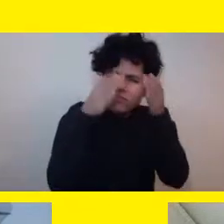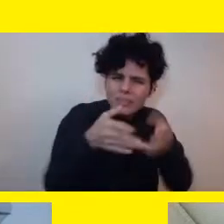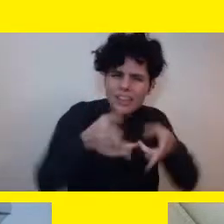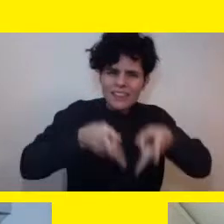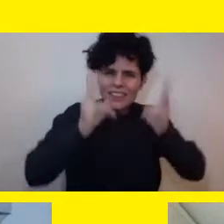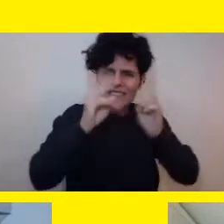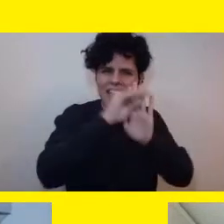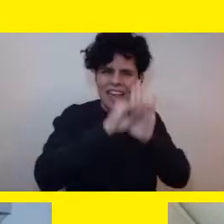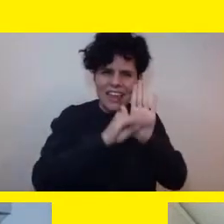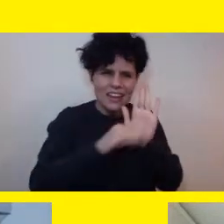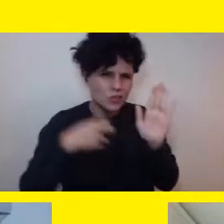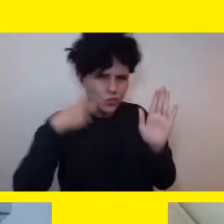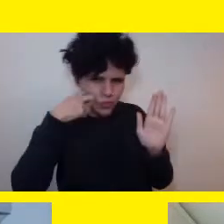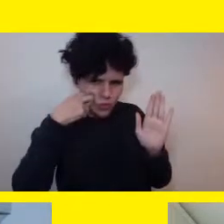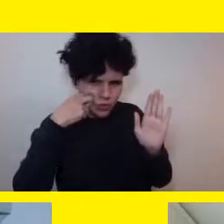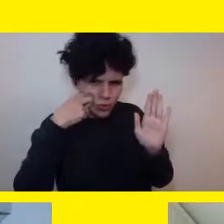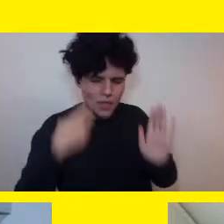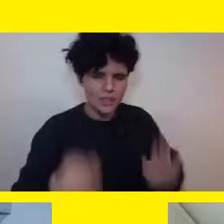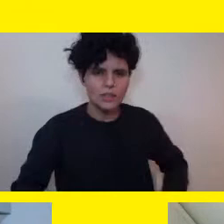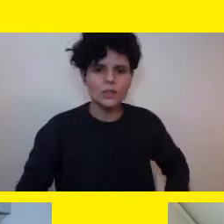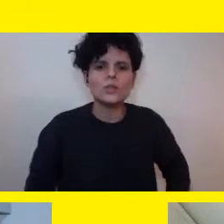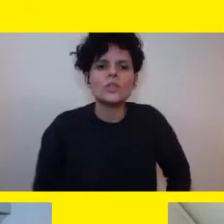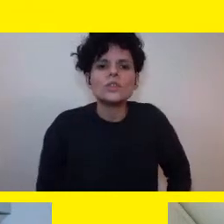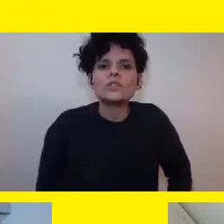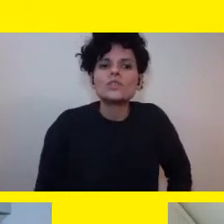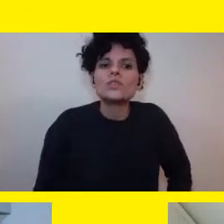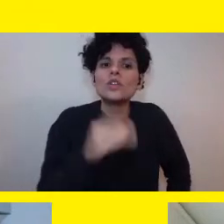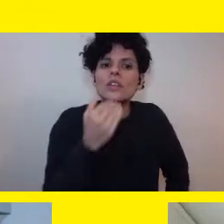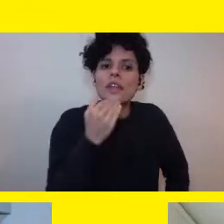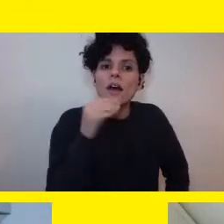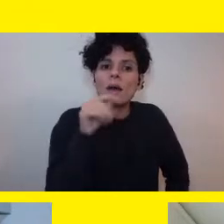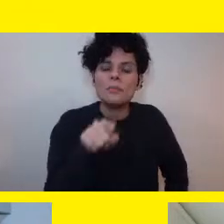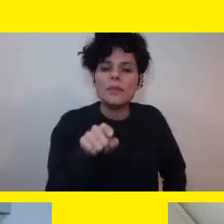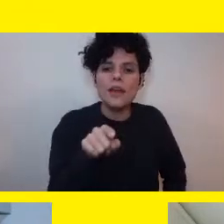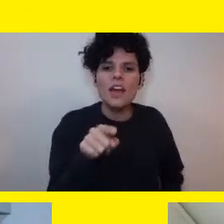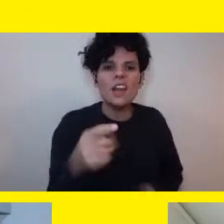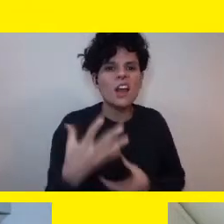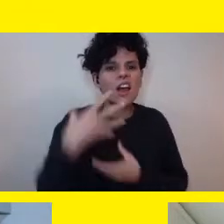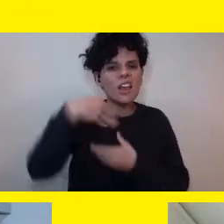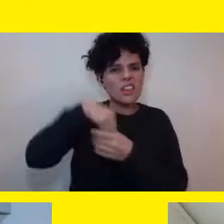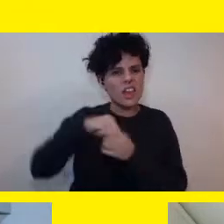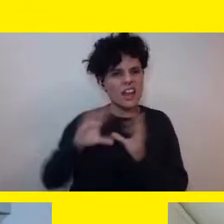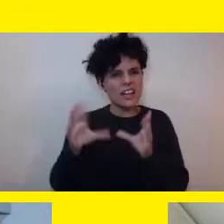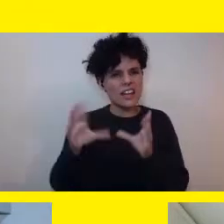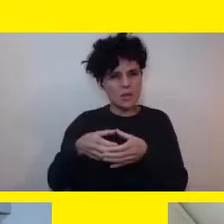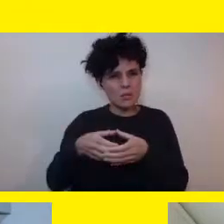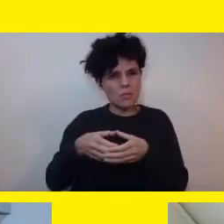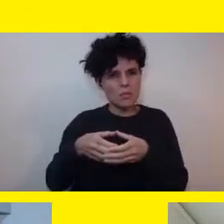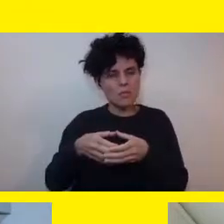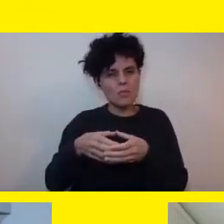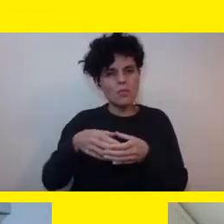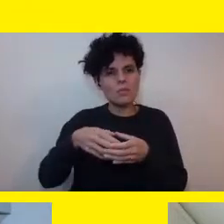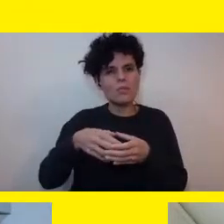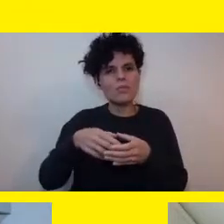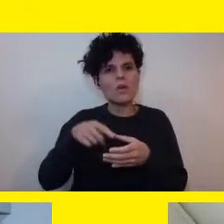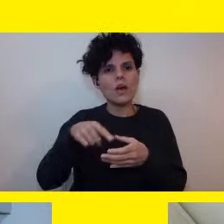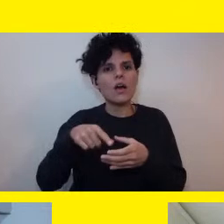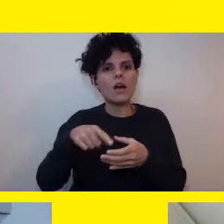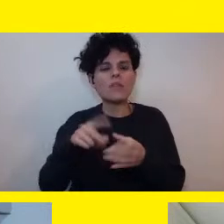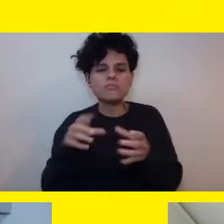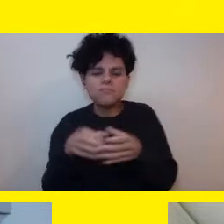del equipo de Nelson Caucoto, un insigne